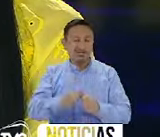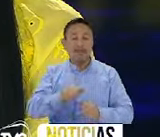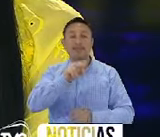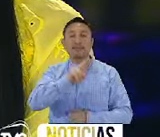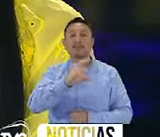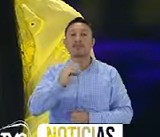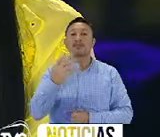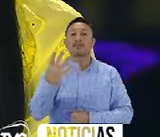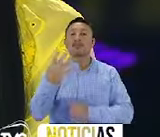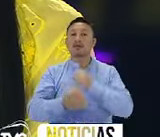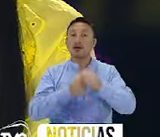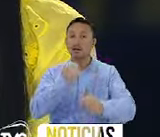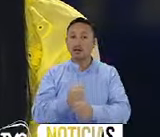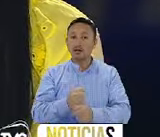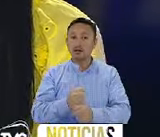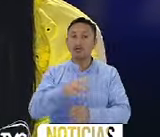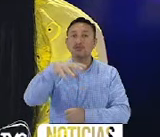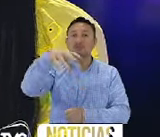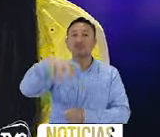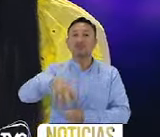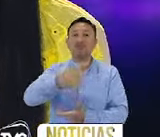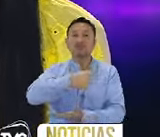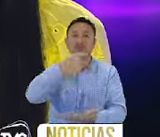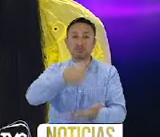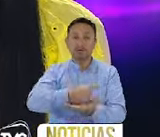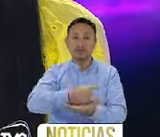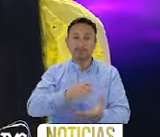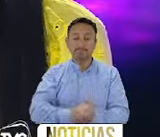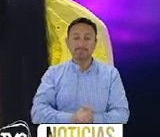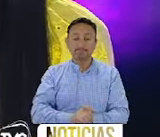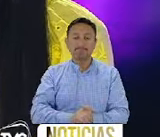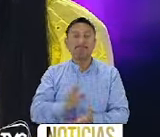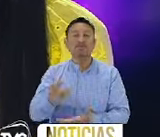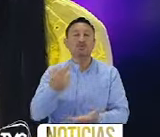años de la provincialización del Guayas. En el evento además hubo